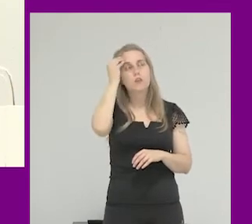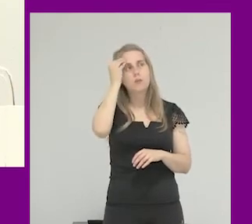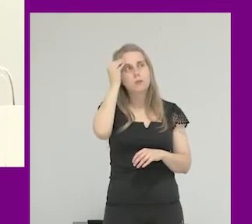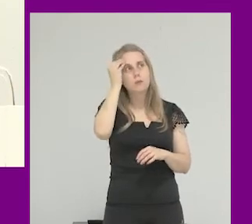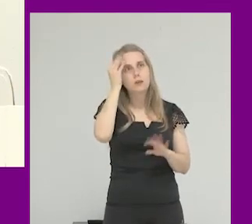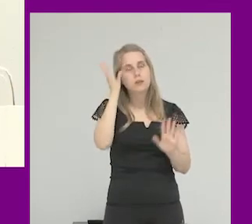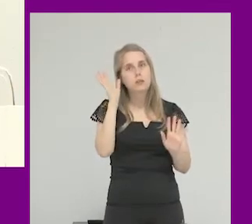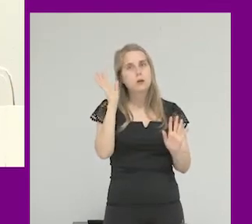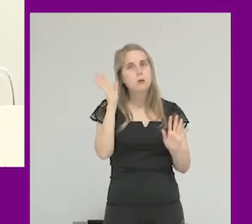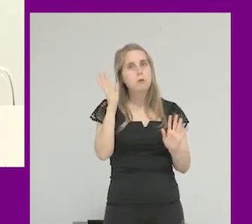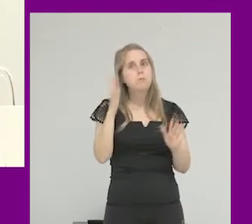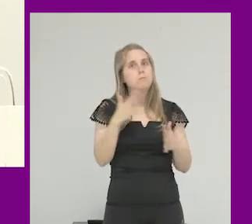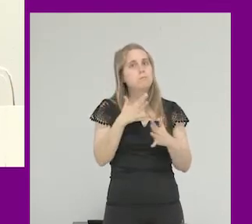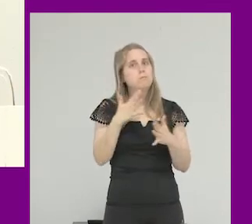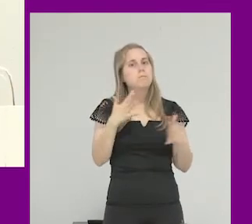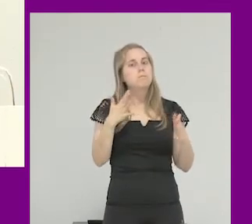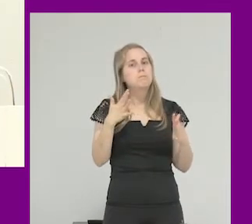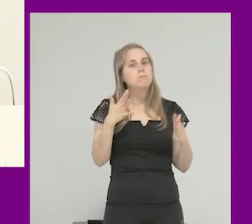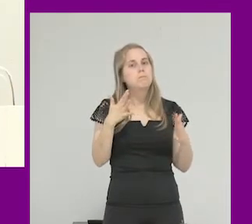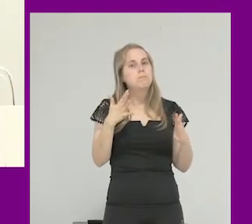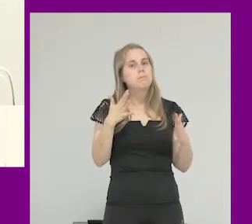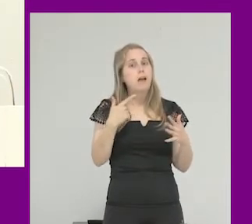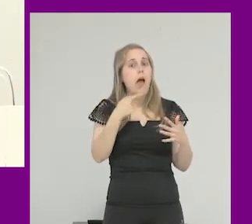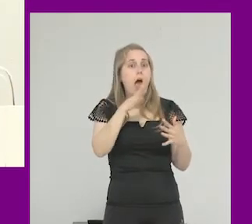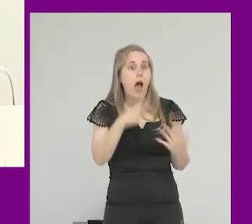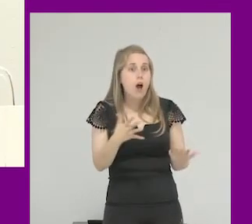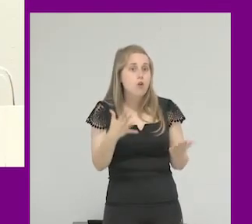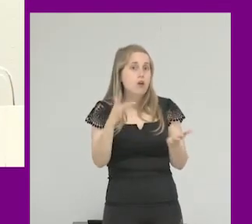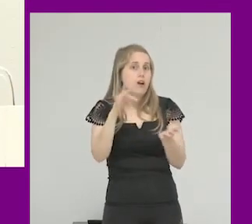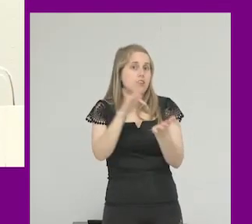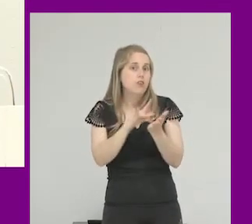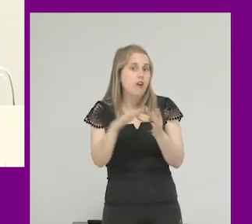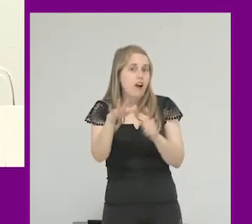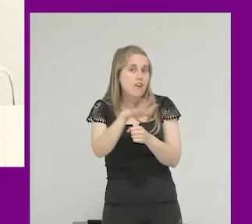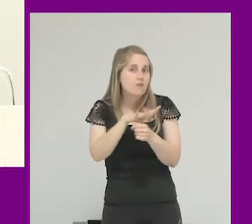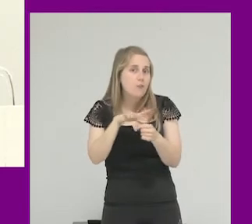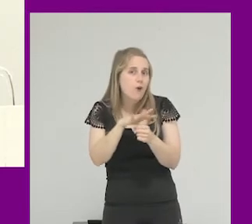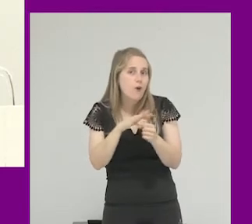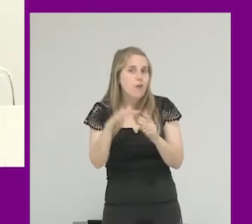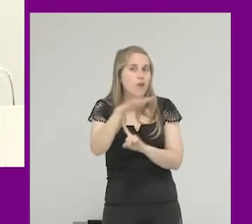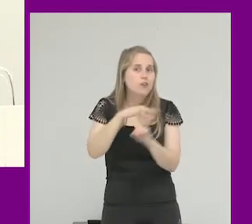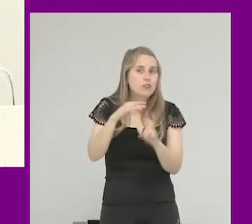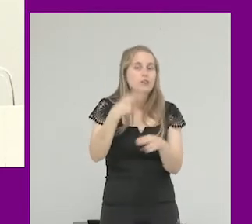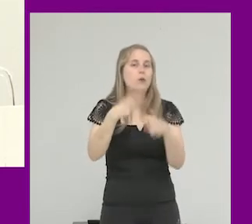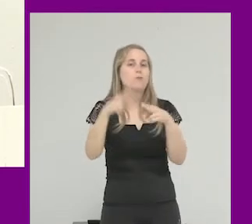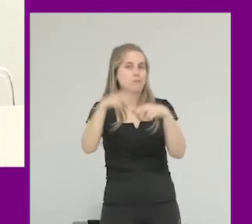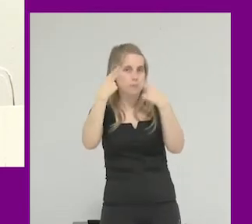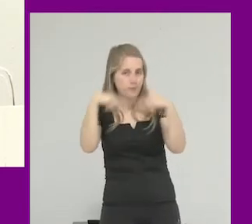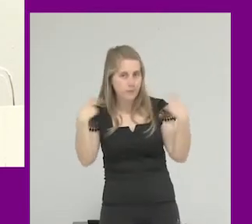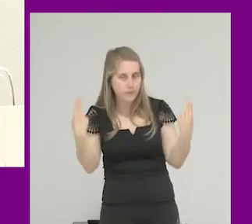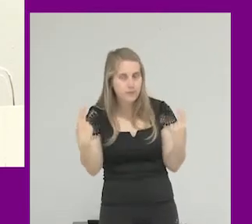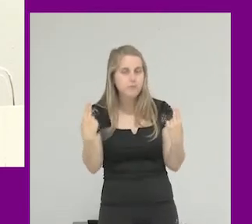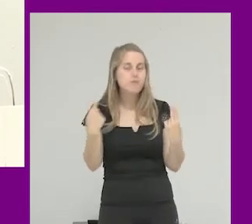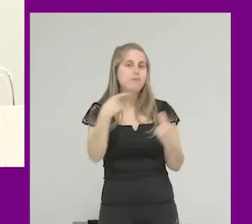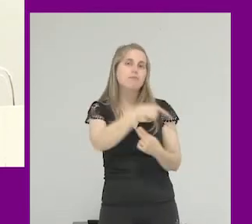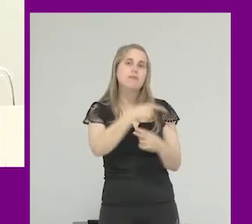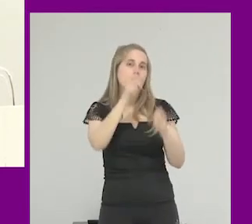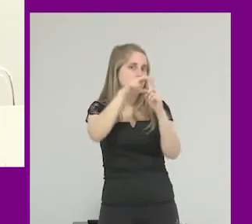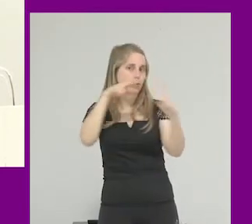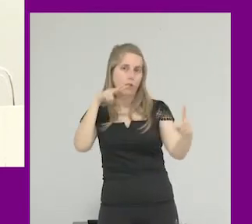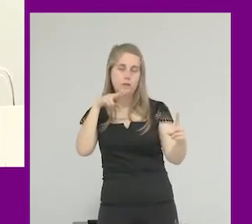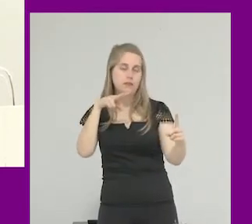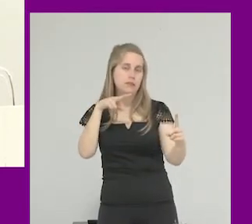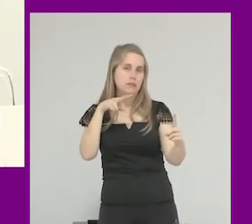con una gran, ahora que estamos en este contexto de las políticas públicas, con una gran